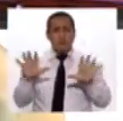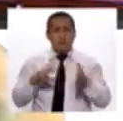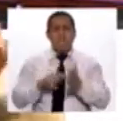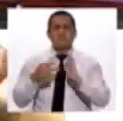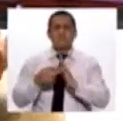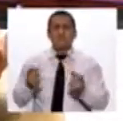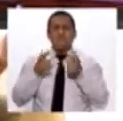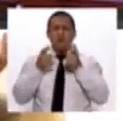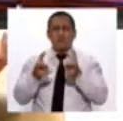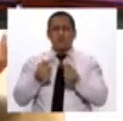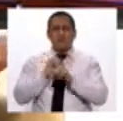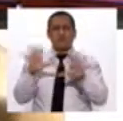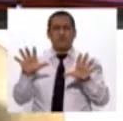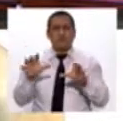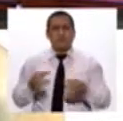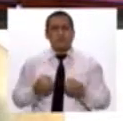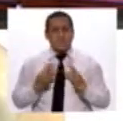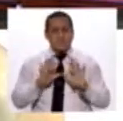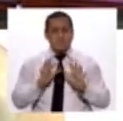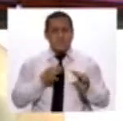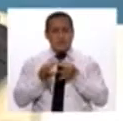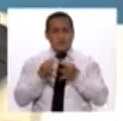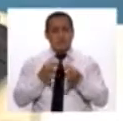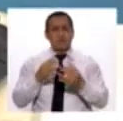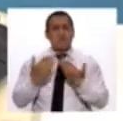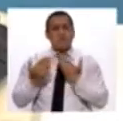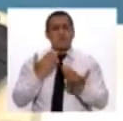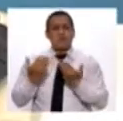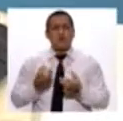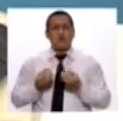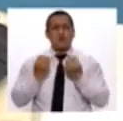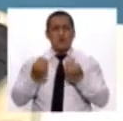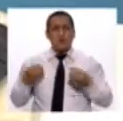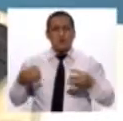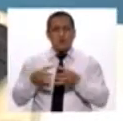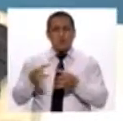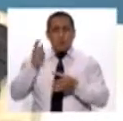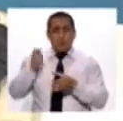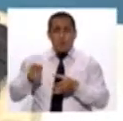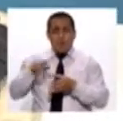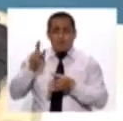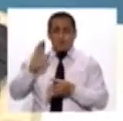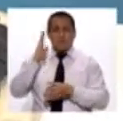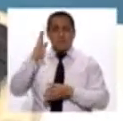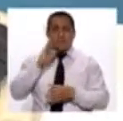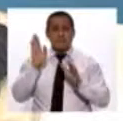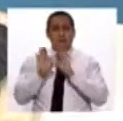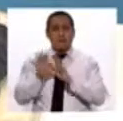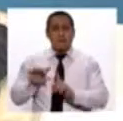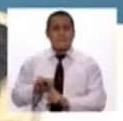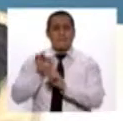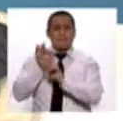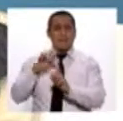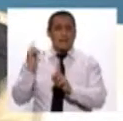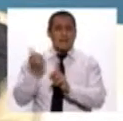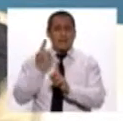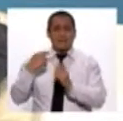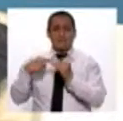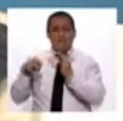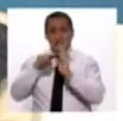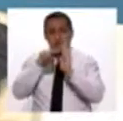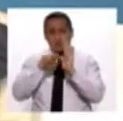difuso. ¿Qué es el control difuso, doctor Bular? El control difuso es simplemente la forma como la judicatura, los jueces, aplican la primacía de la Constitución sobre